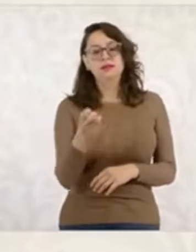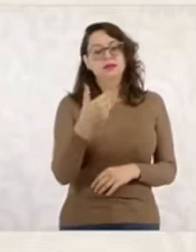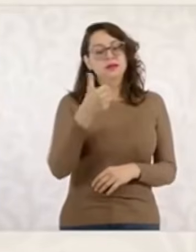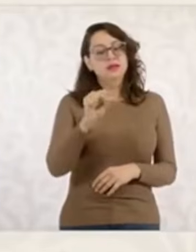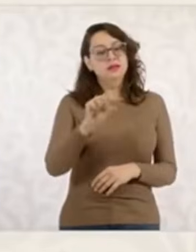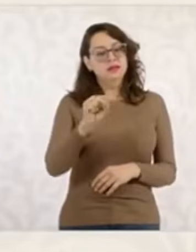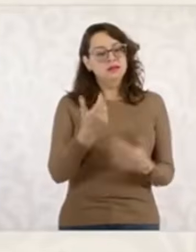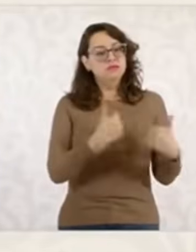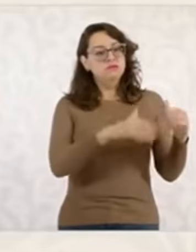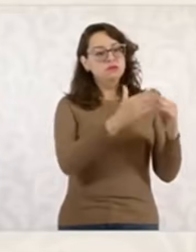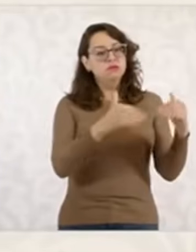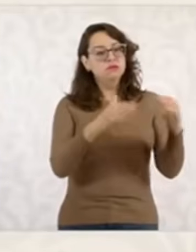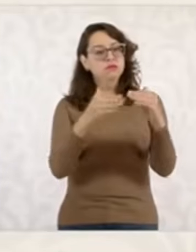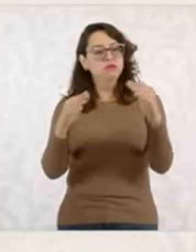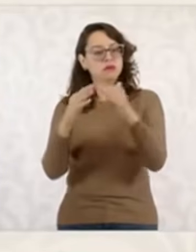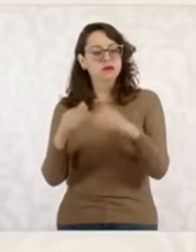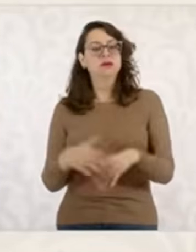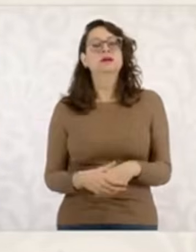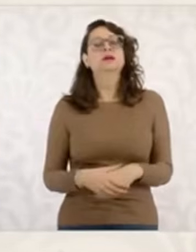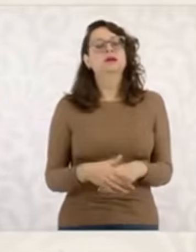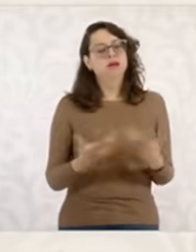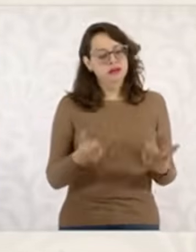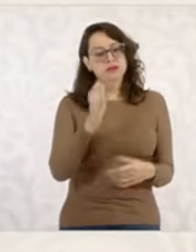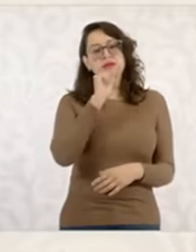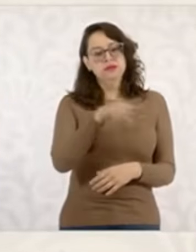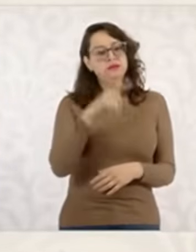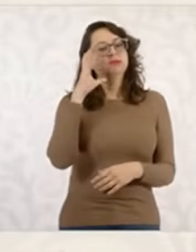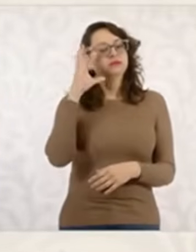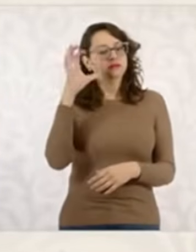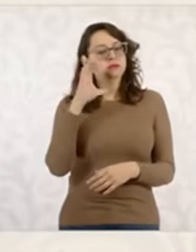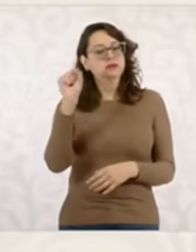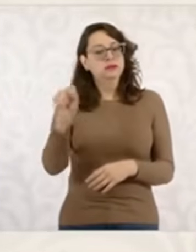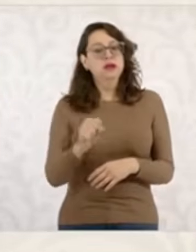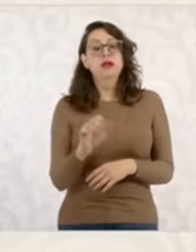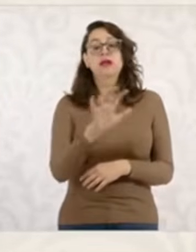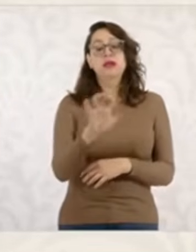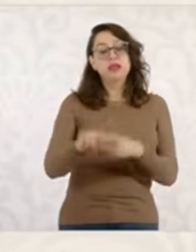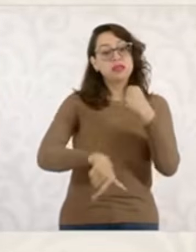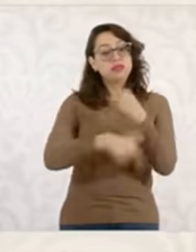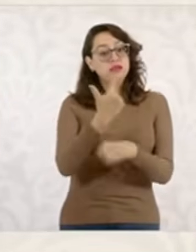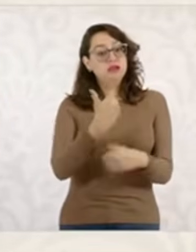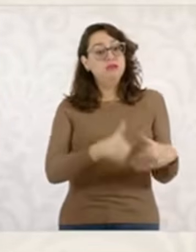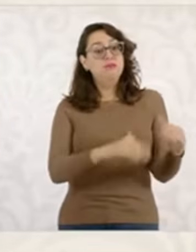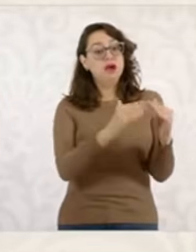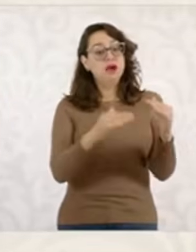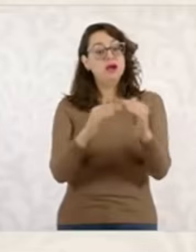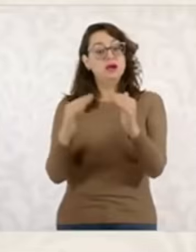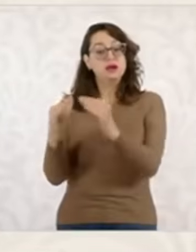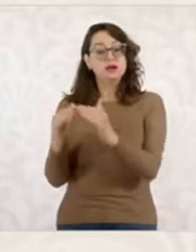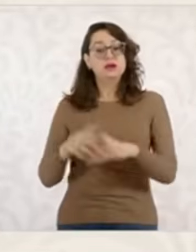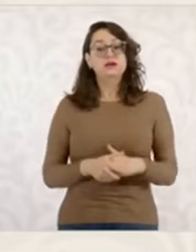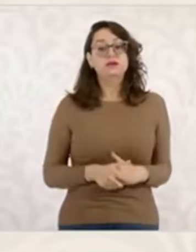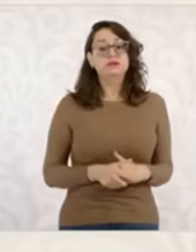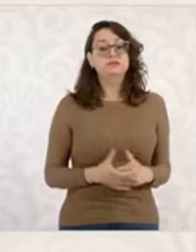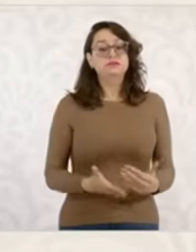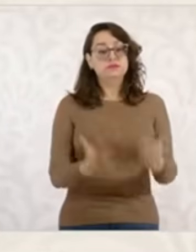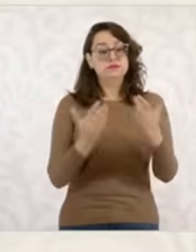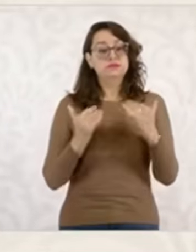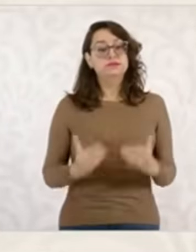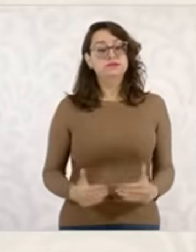favor. Cuautla de Morelos, 512 viviendas. La que sigue, por